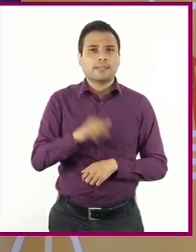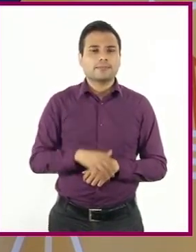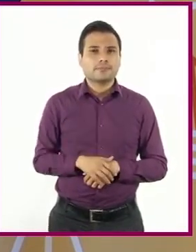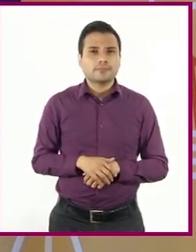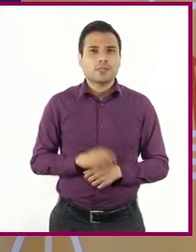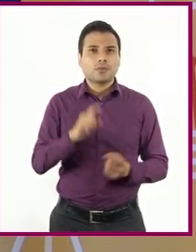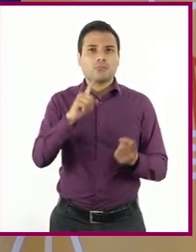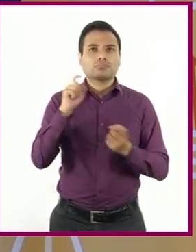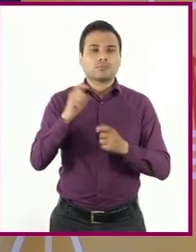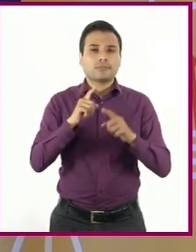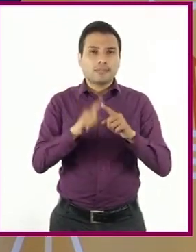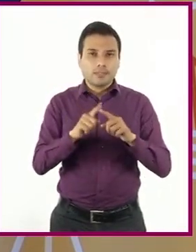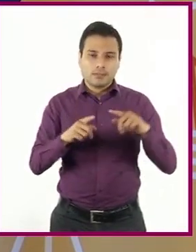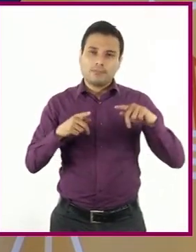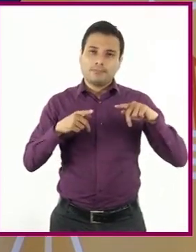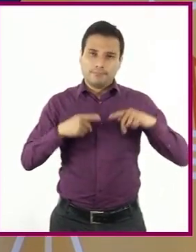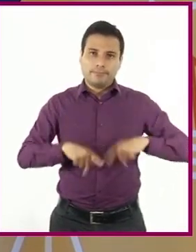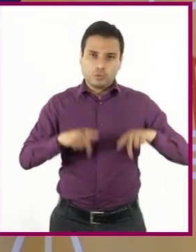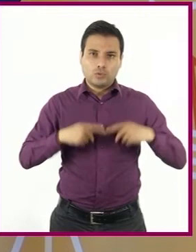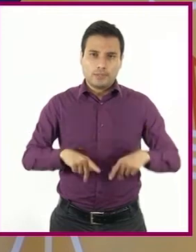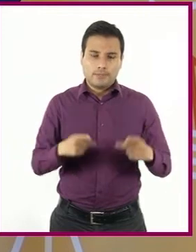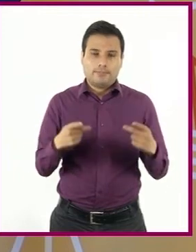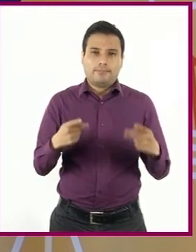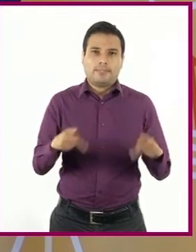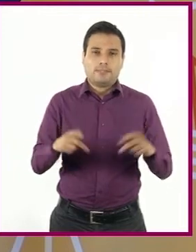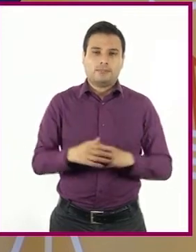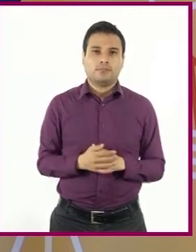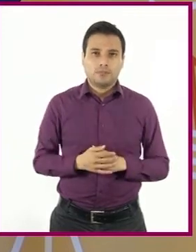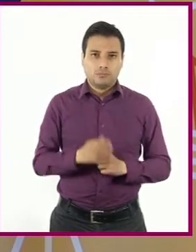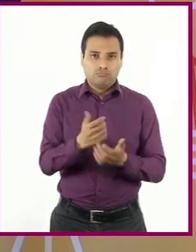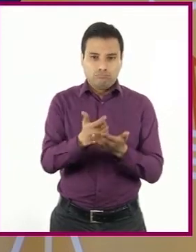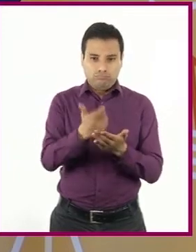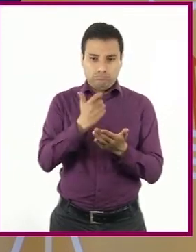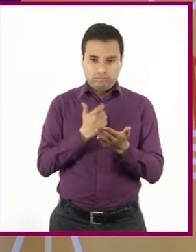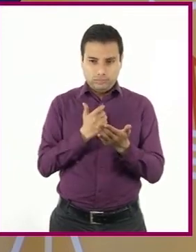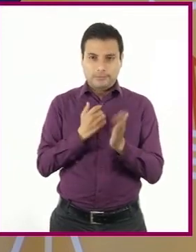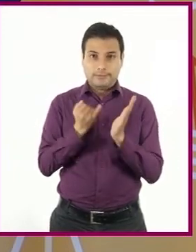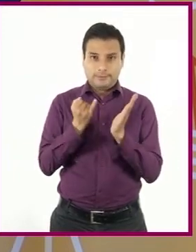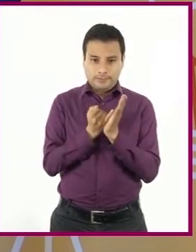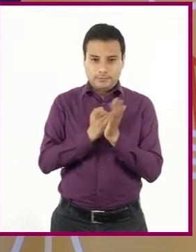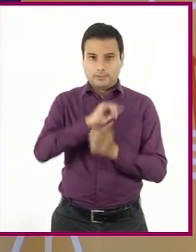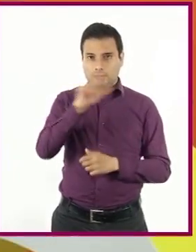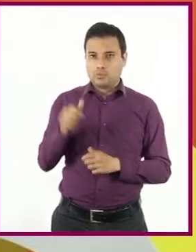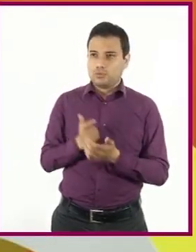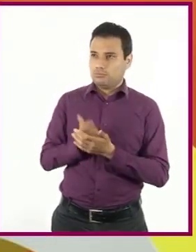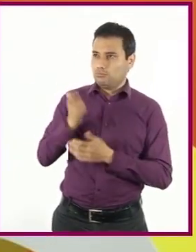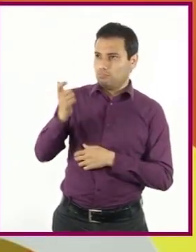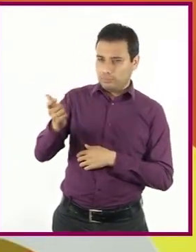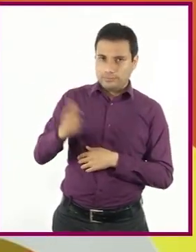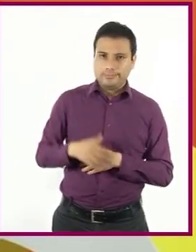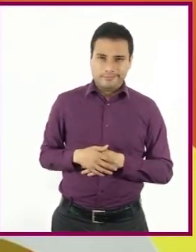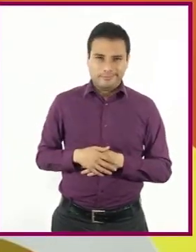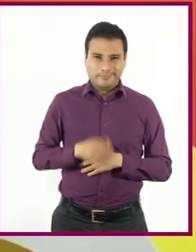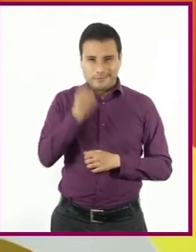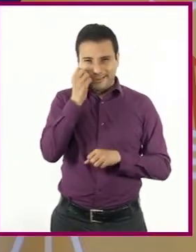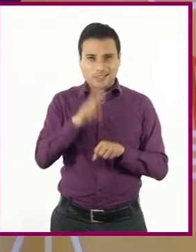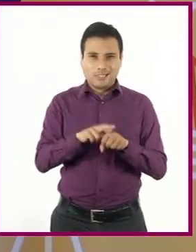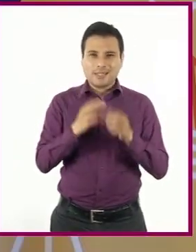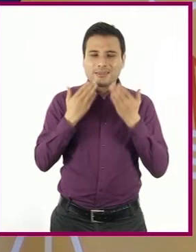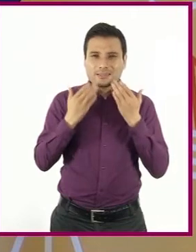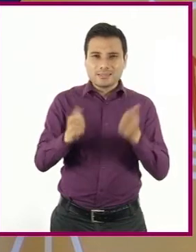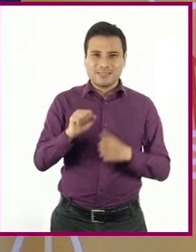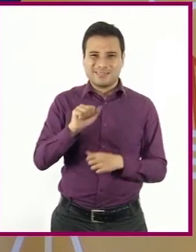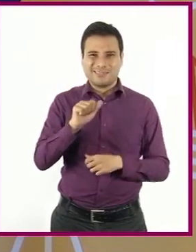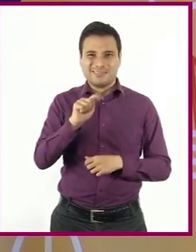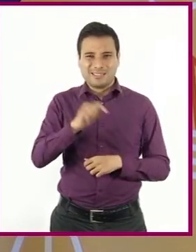vendedor al momento de una transacción comercial y lo traslada al sistema tributario. La evasión de